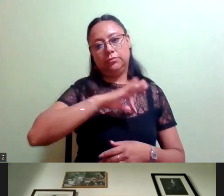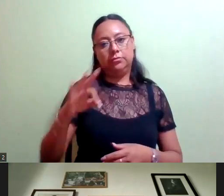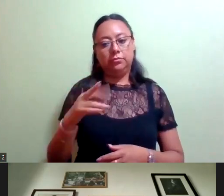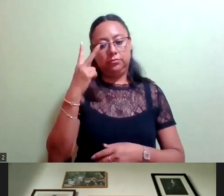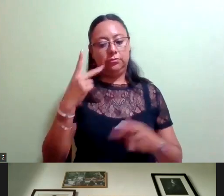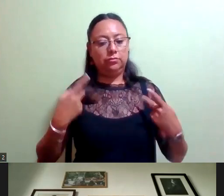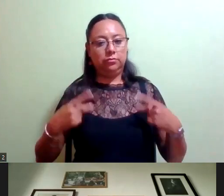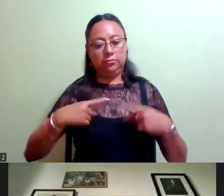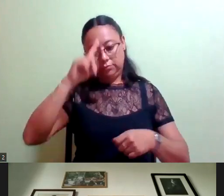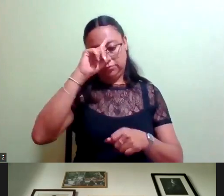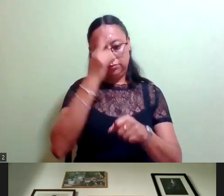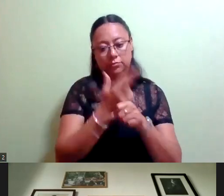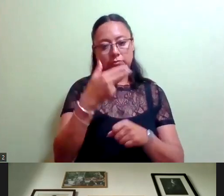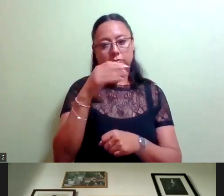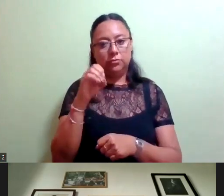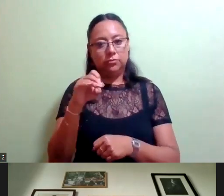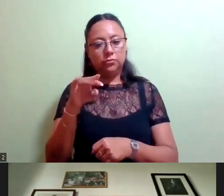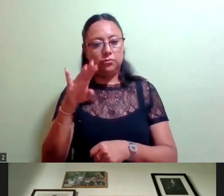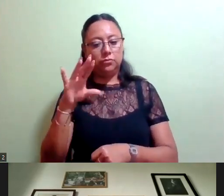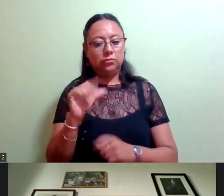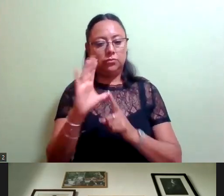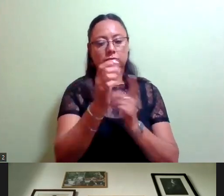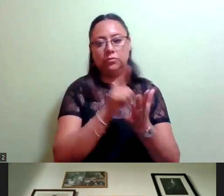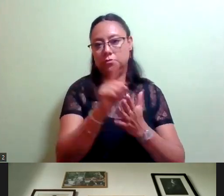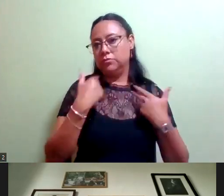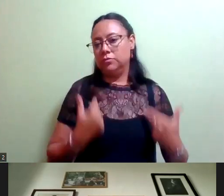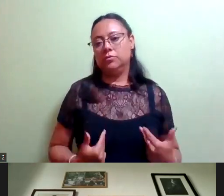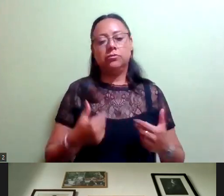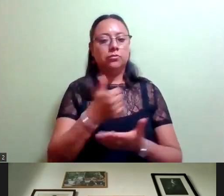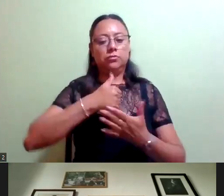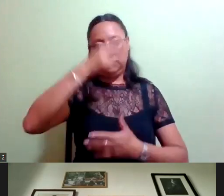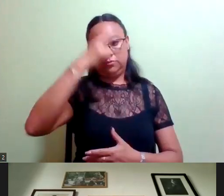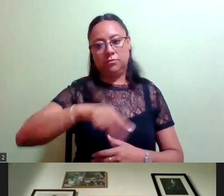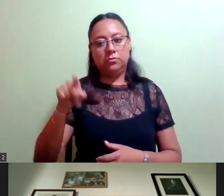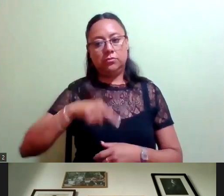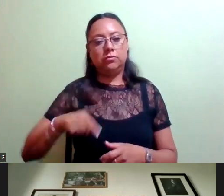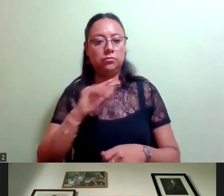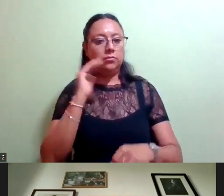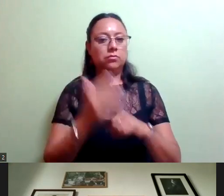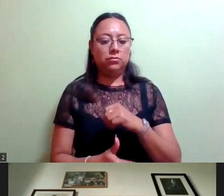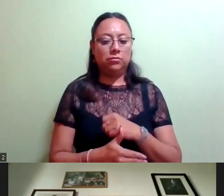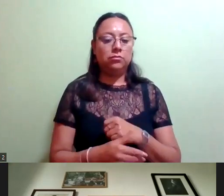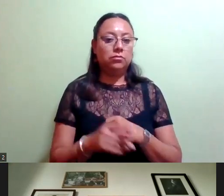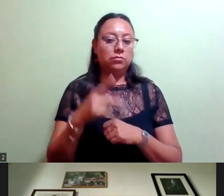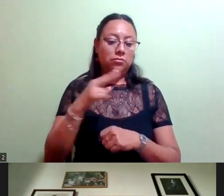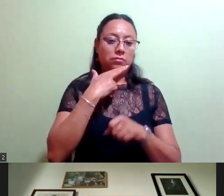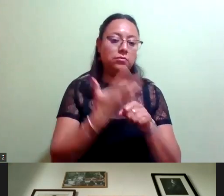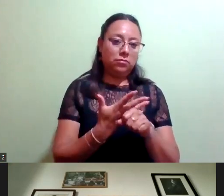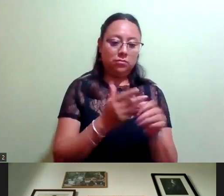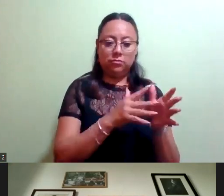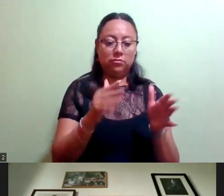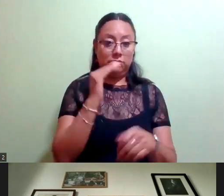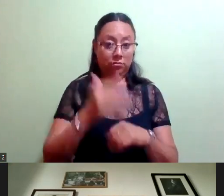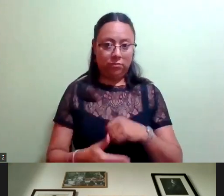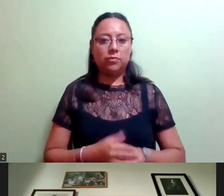personas consejeras honorarias de la Comisión de Derechos Humanos de la Ciudad de México han terminado su encomienda, es